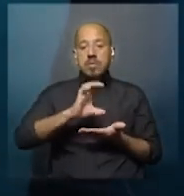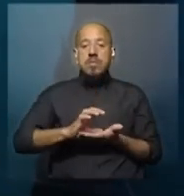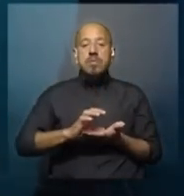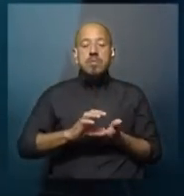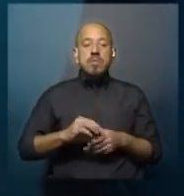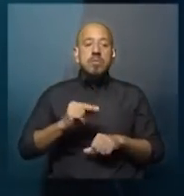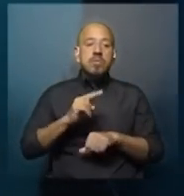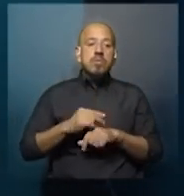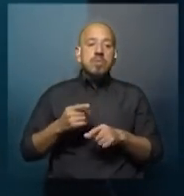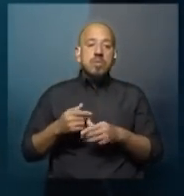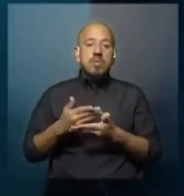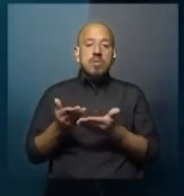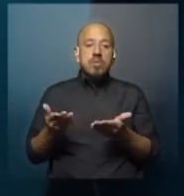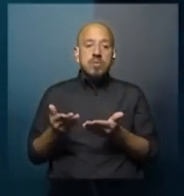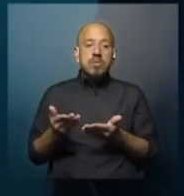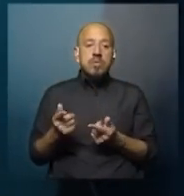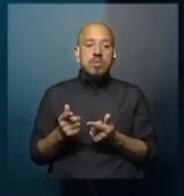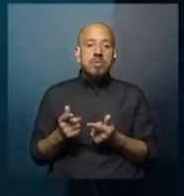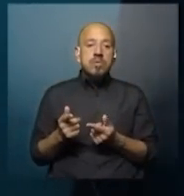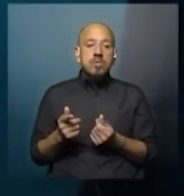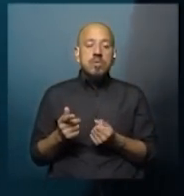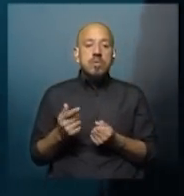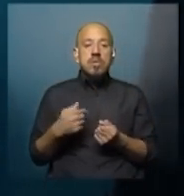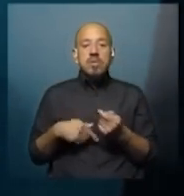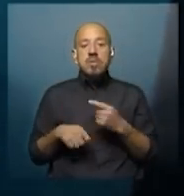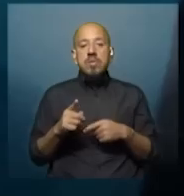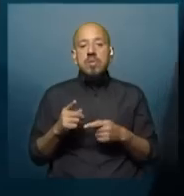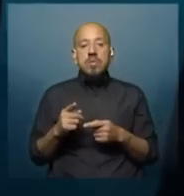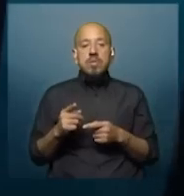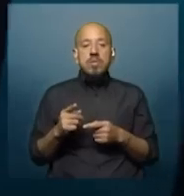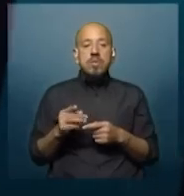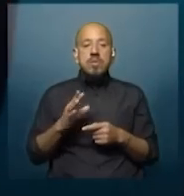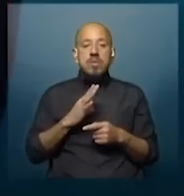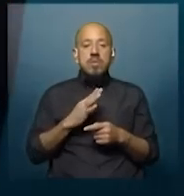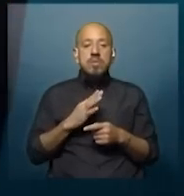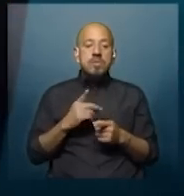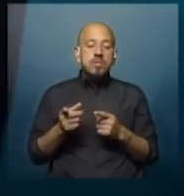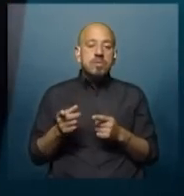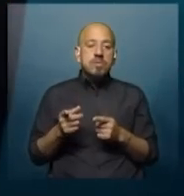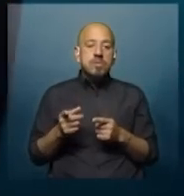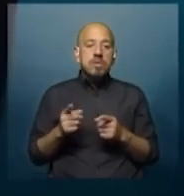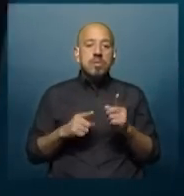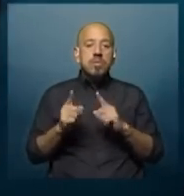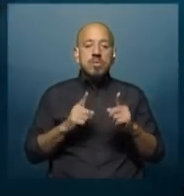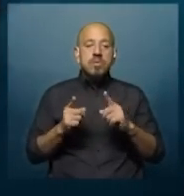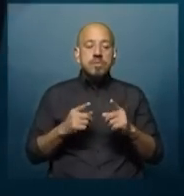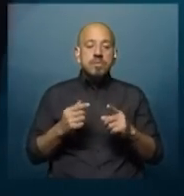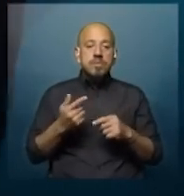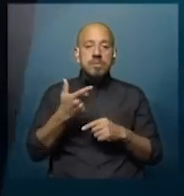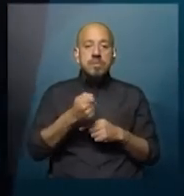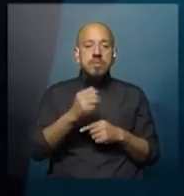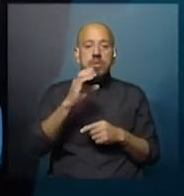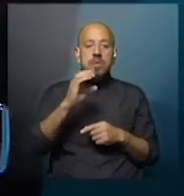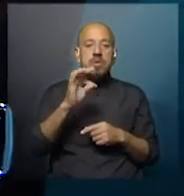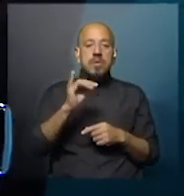utilizado en algún tipo de transacción por lo tanto lo más probable es que haya algún tipo de lavado de activos en el